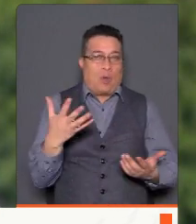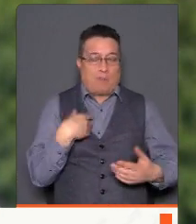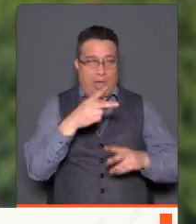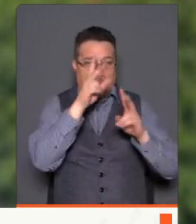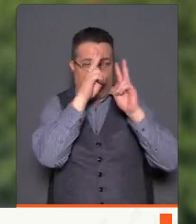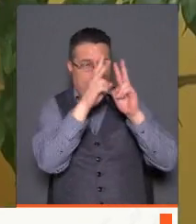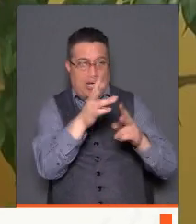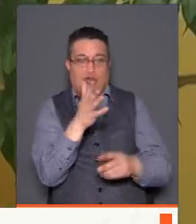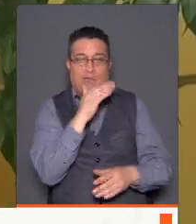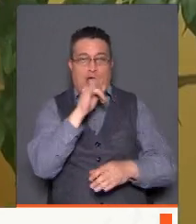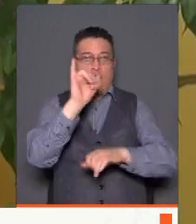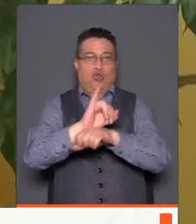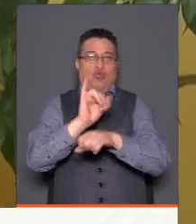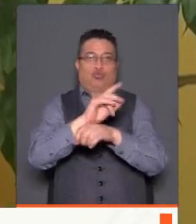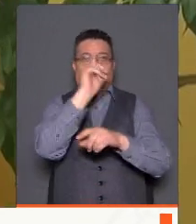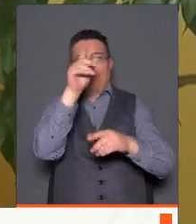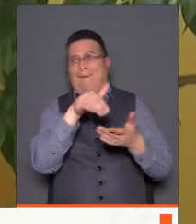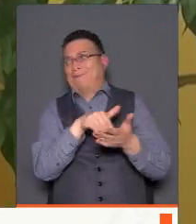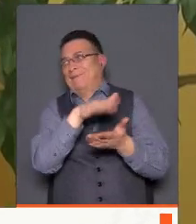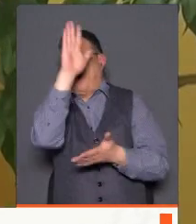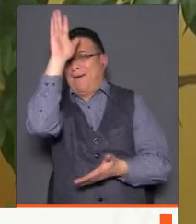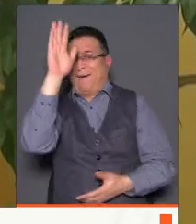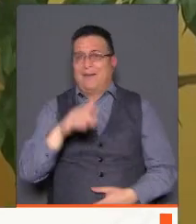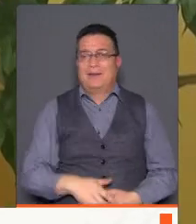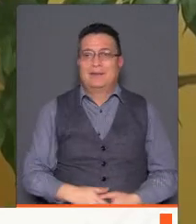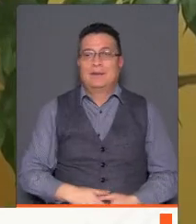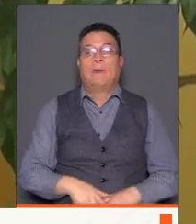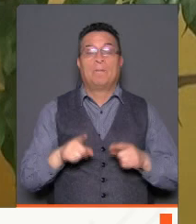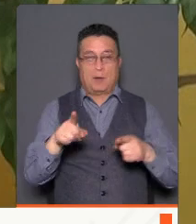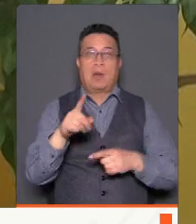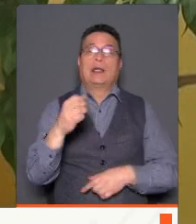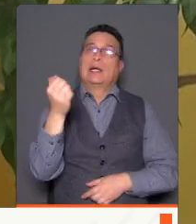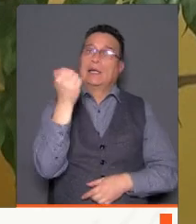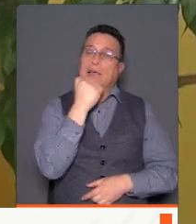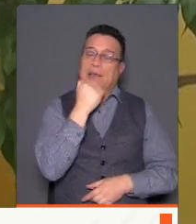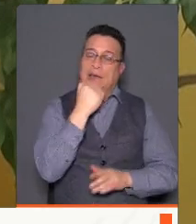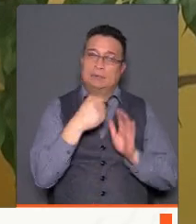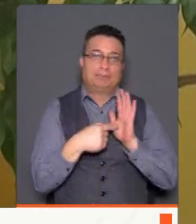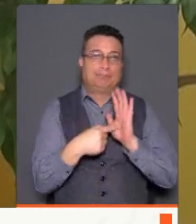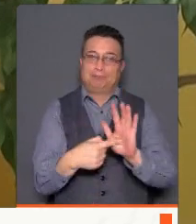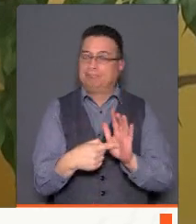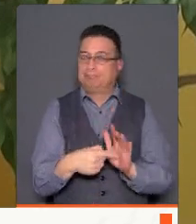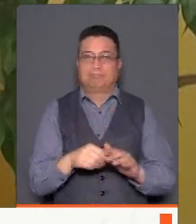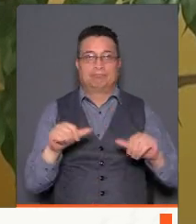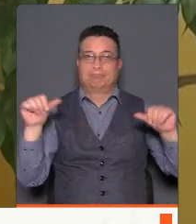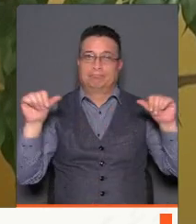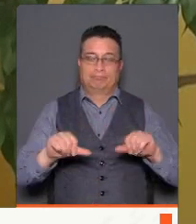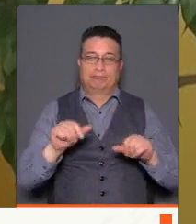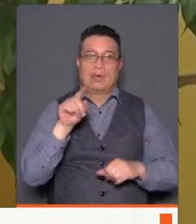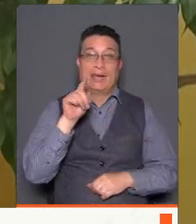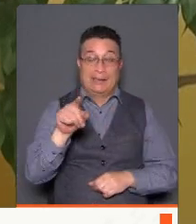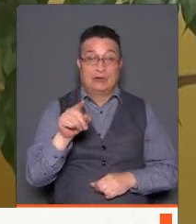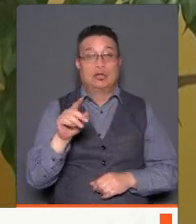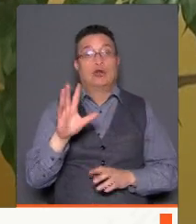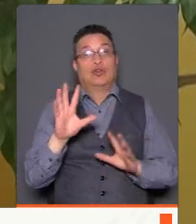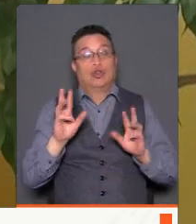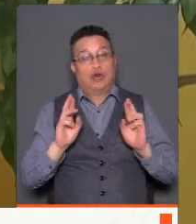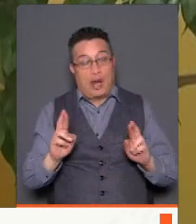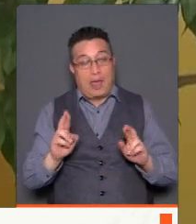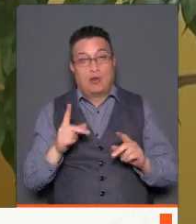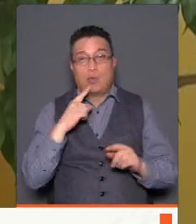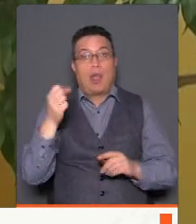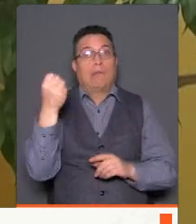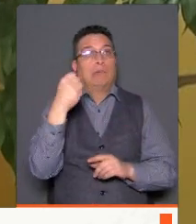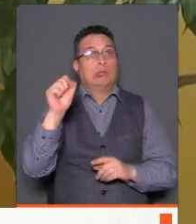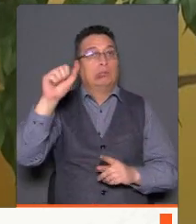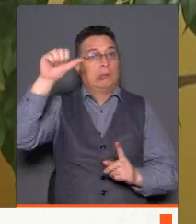por la institucionalidad. Es una señal, a mi juicio, equívoca y en eso obviamente esperamos que no haya impunidad